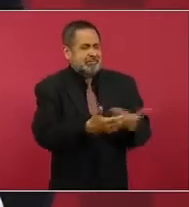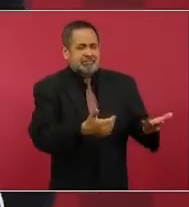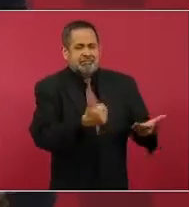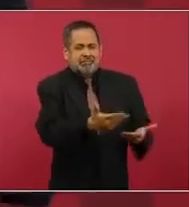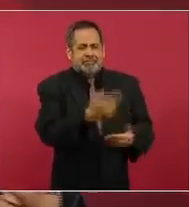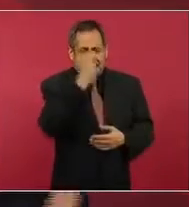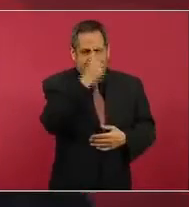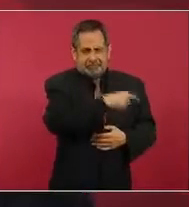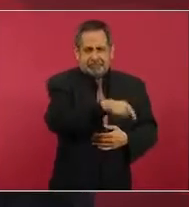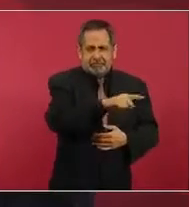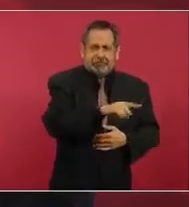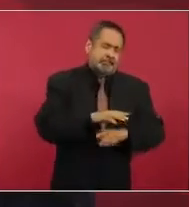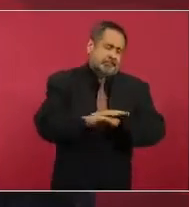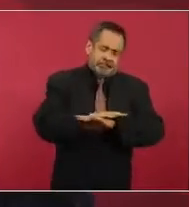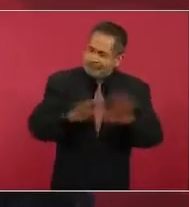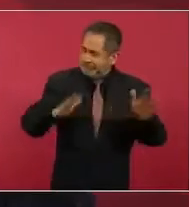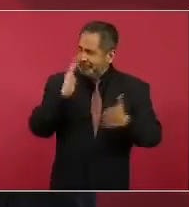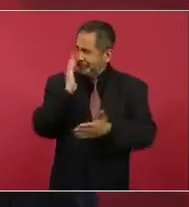Entonces ya basta